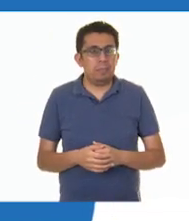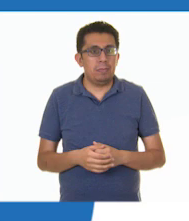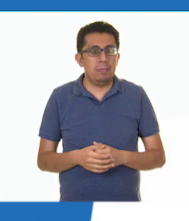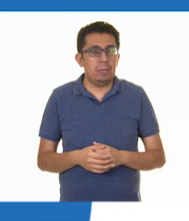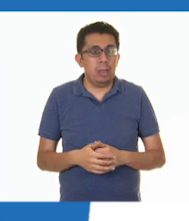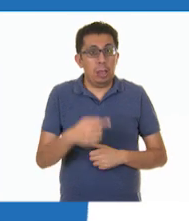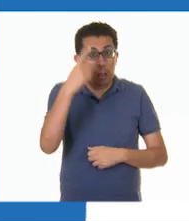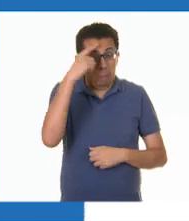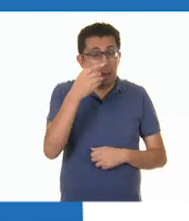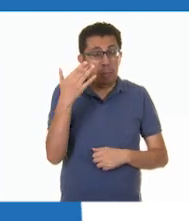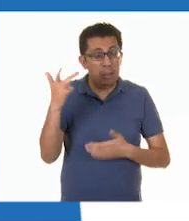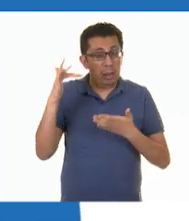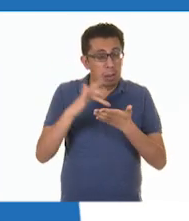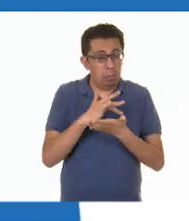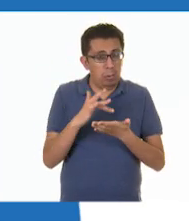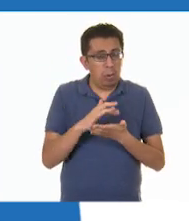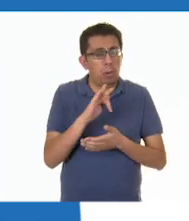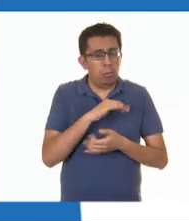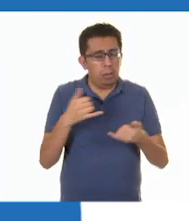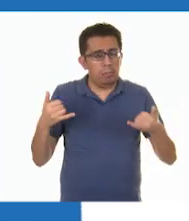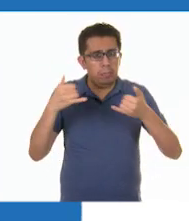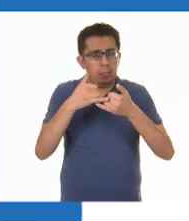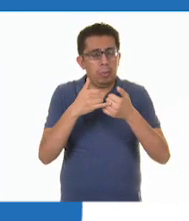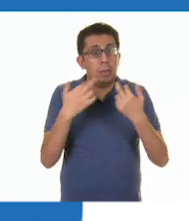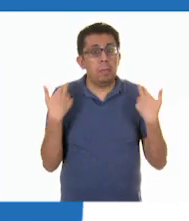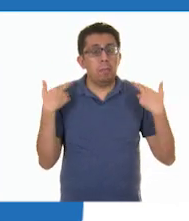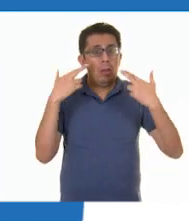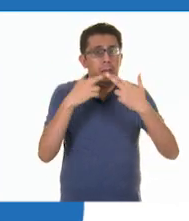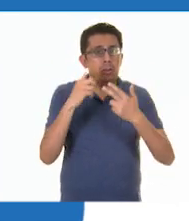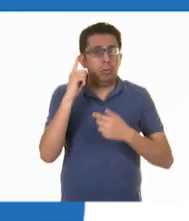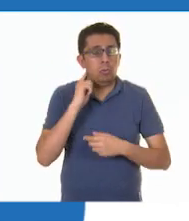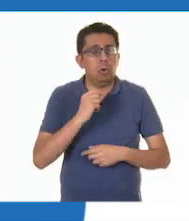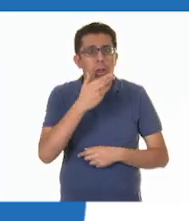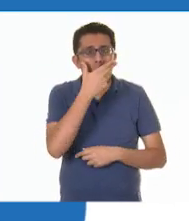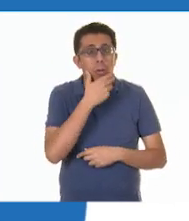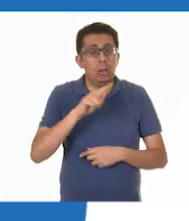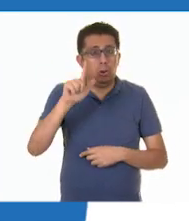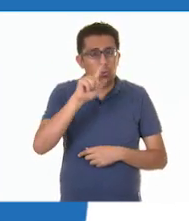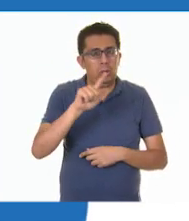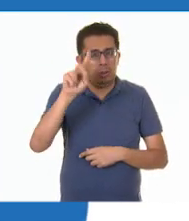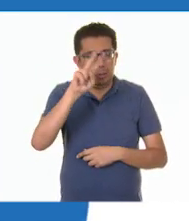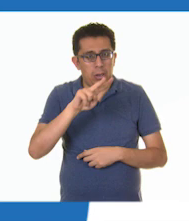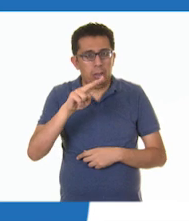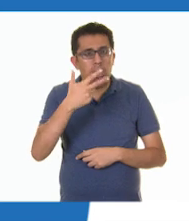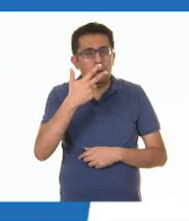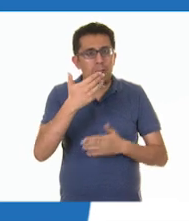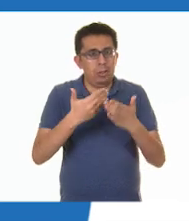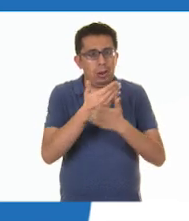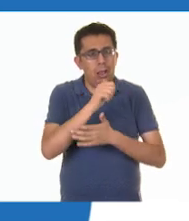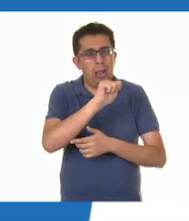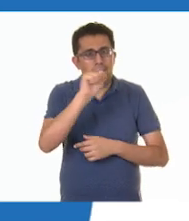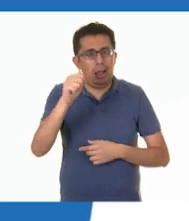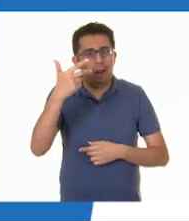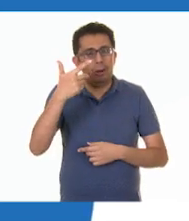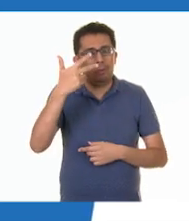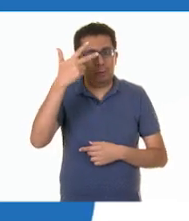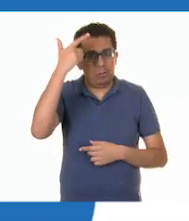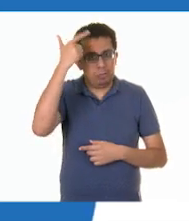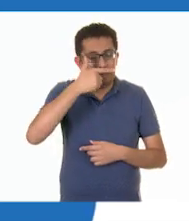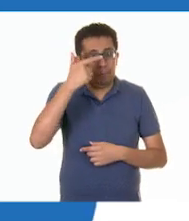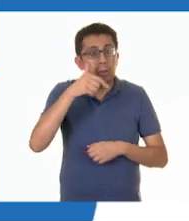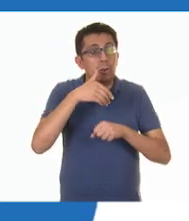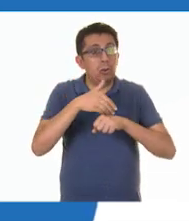Para solicitar apoyo pedagógico, comunícate con maestras y maestros de lunes a viernes de 8 a 20 horas al